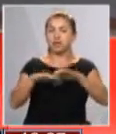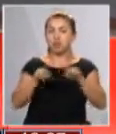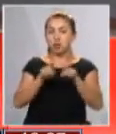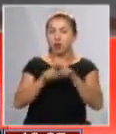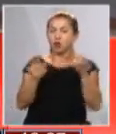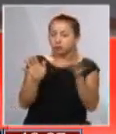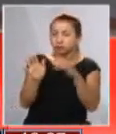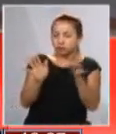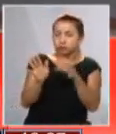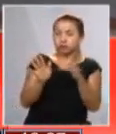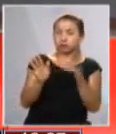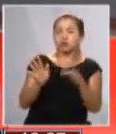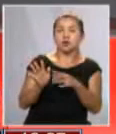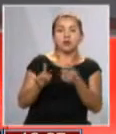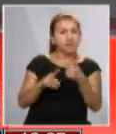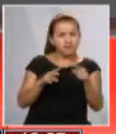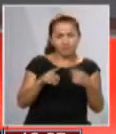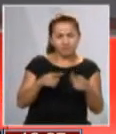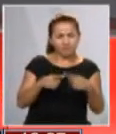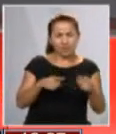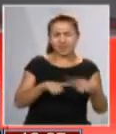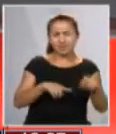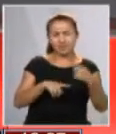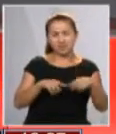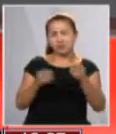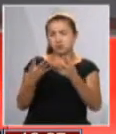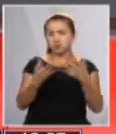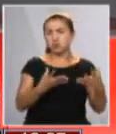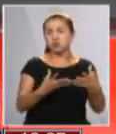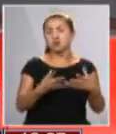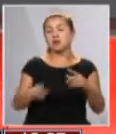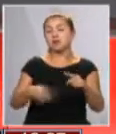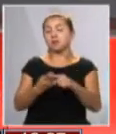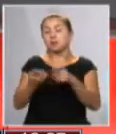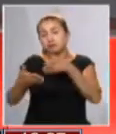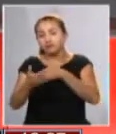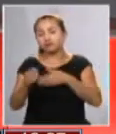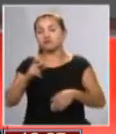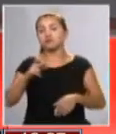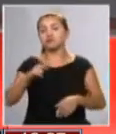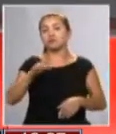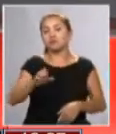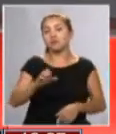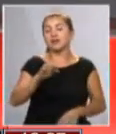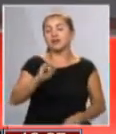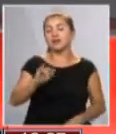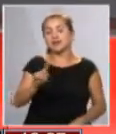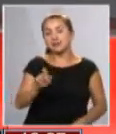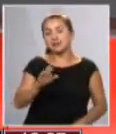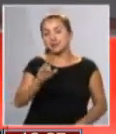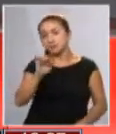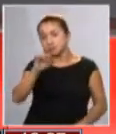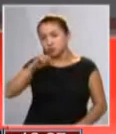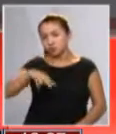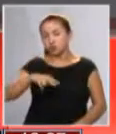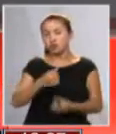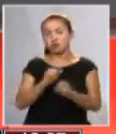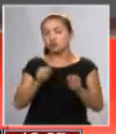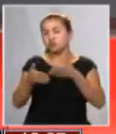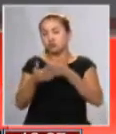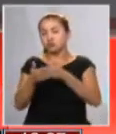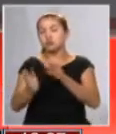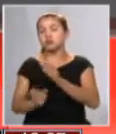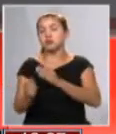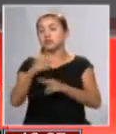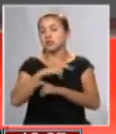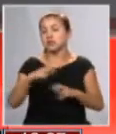al fisco, ya que dice, por la prescripción no puedo seguir investigando más atrás del año 2008, pero hay miles de boletas y